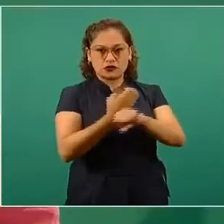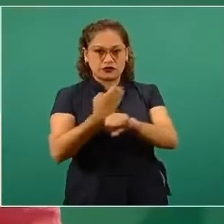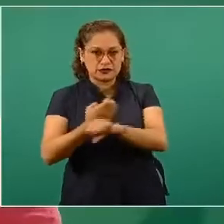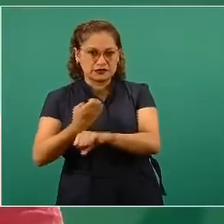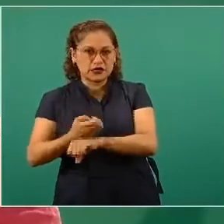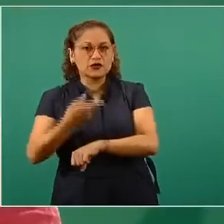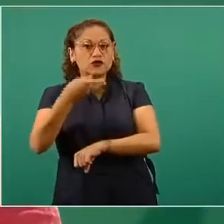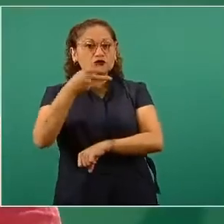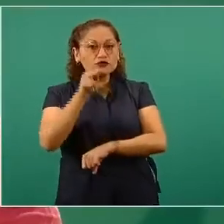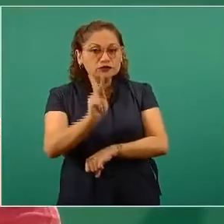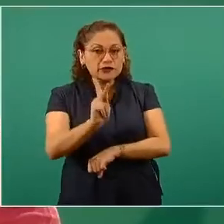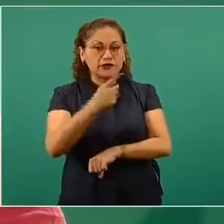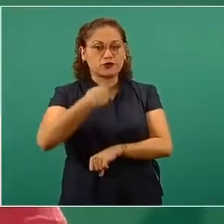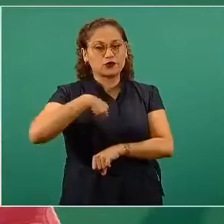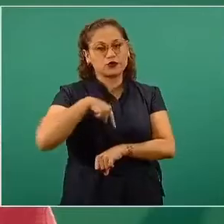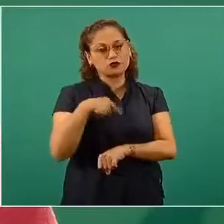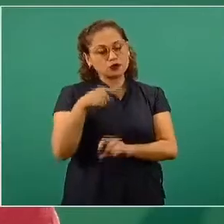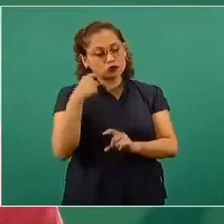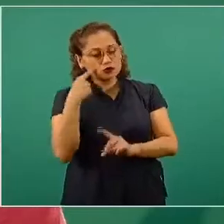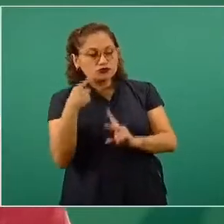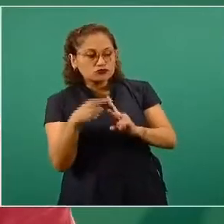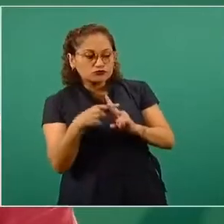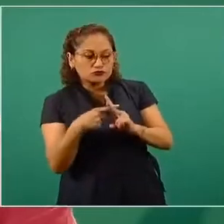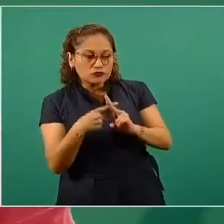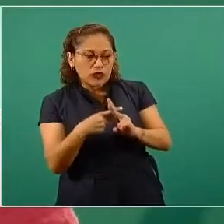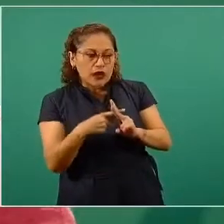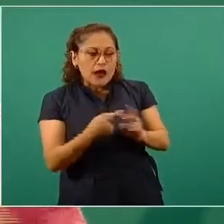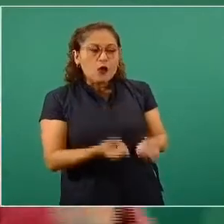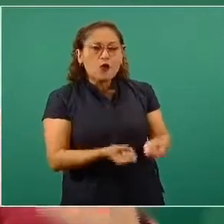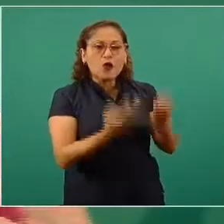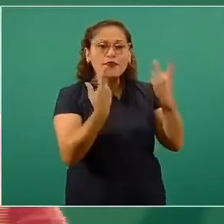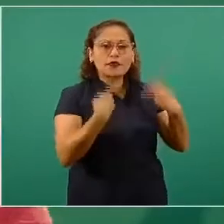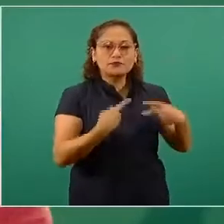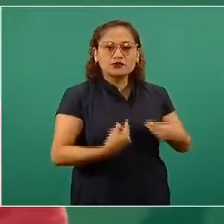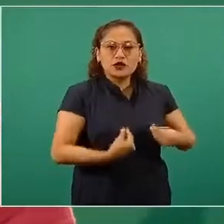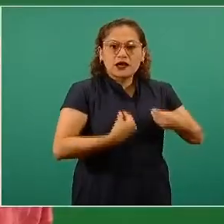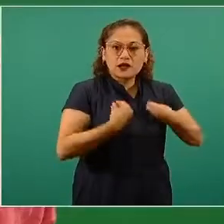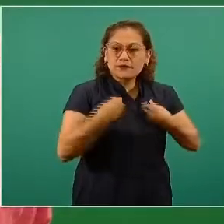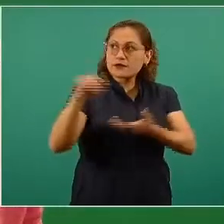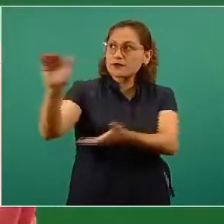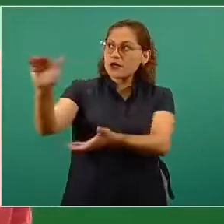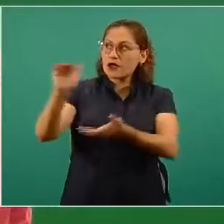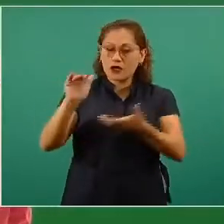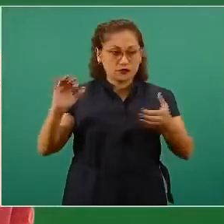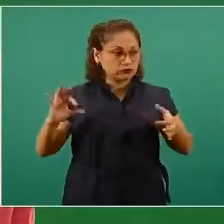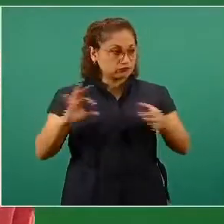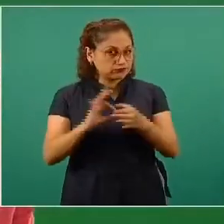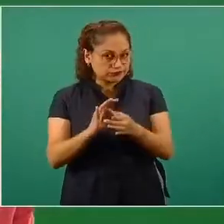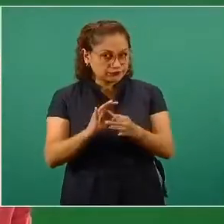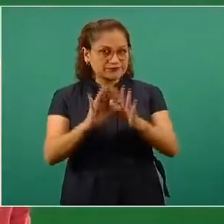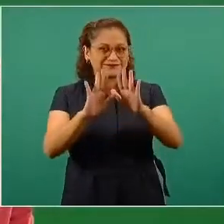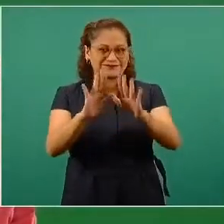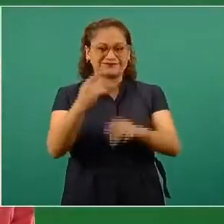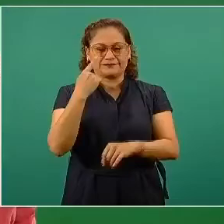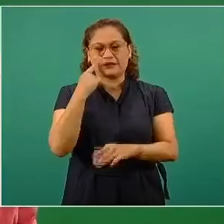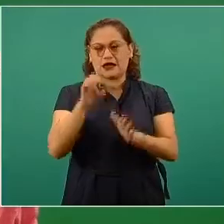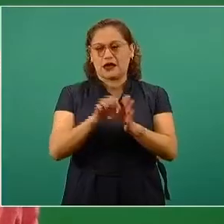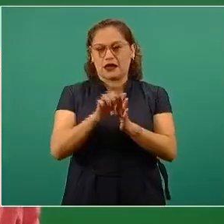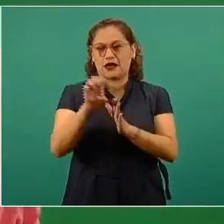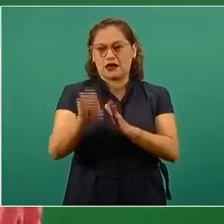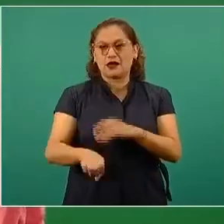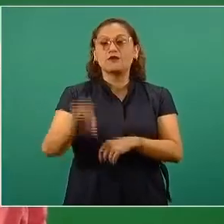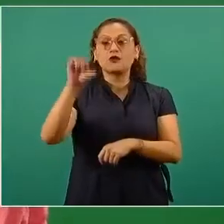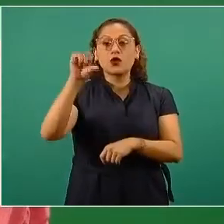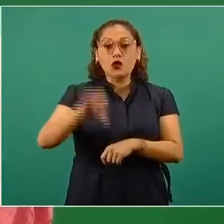el tamaño de población con la cantidad de vacunas que llegaron. Pongo un ejemplo práctico que hoy mismo lo dije ante